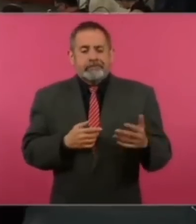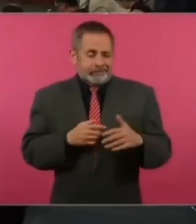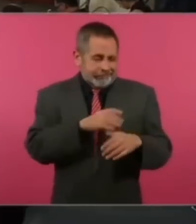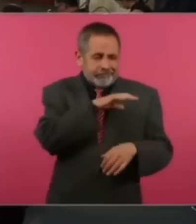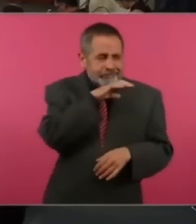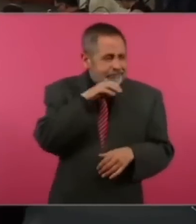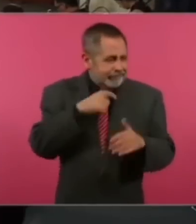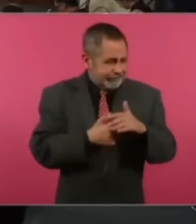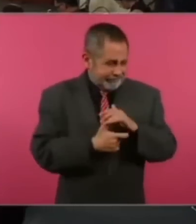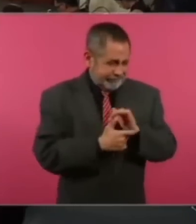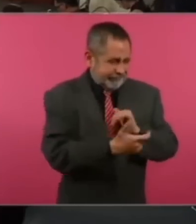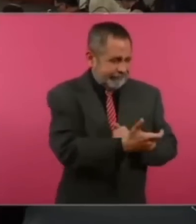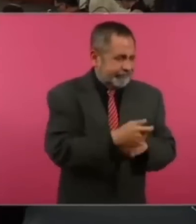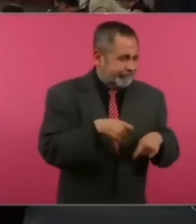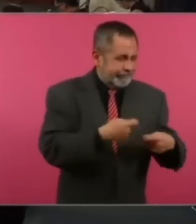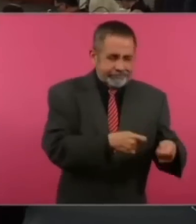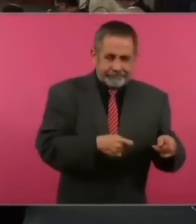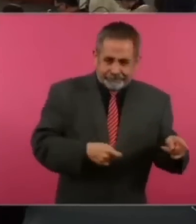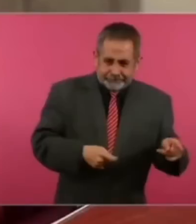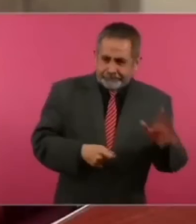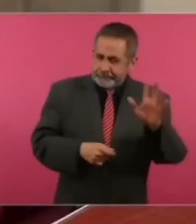coyotaje,